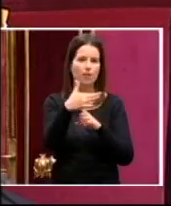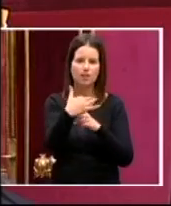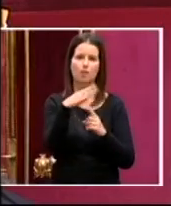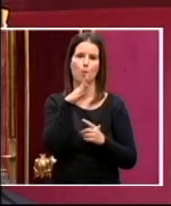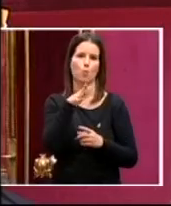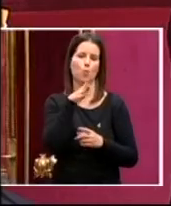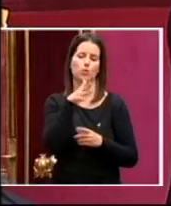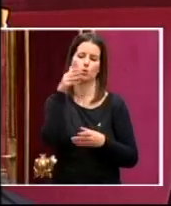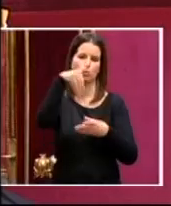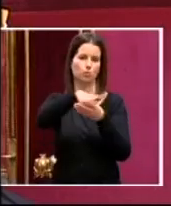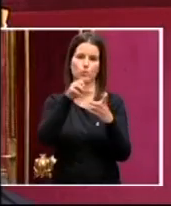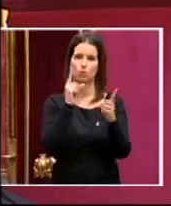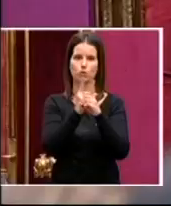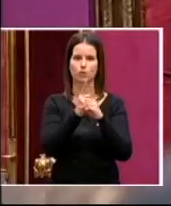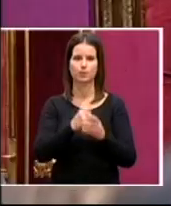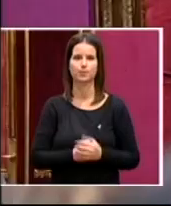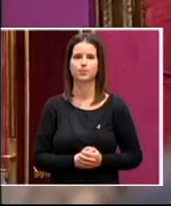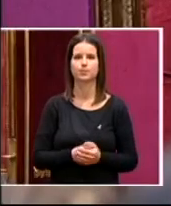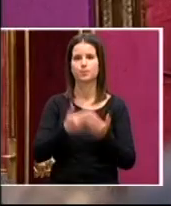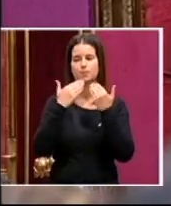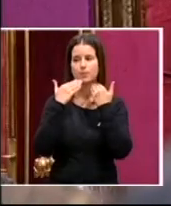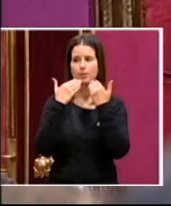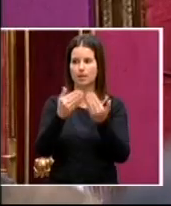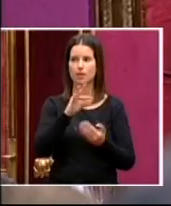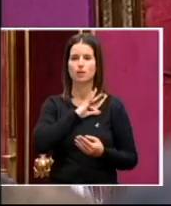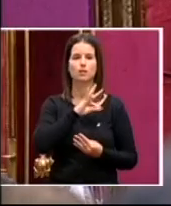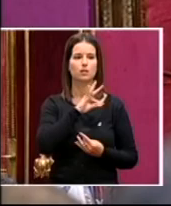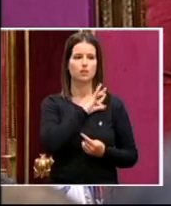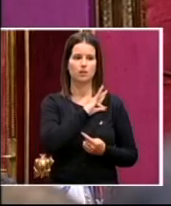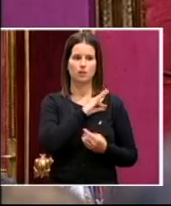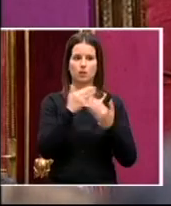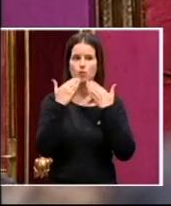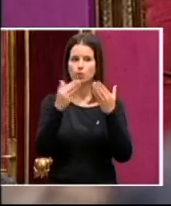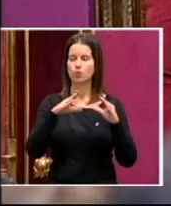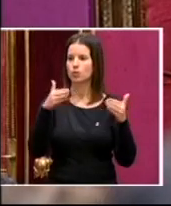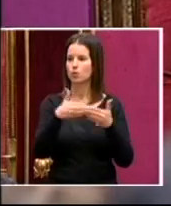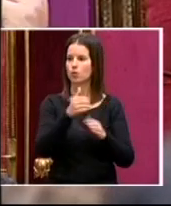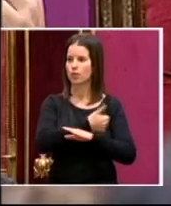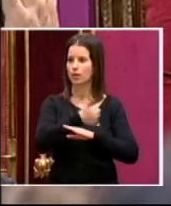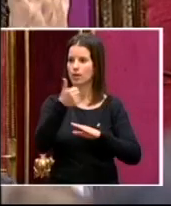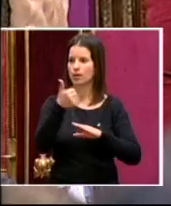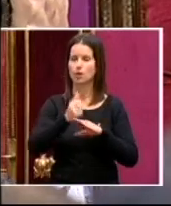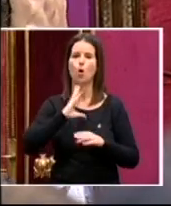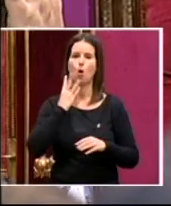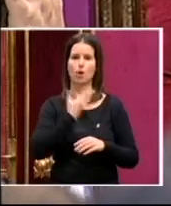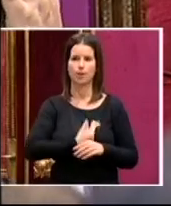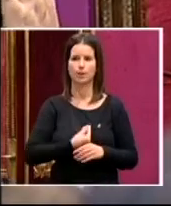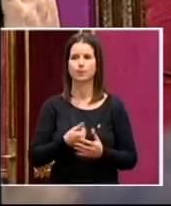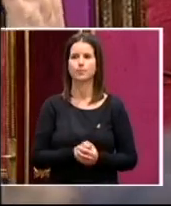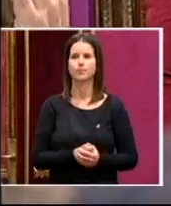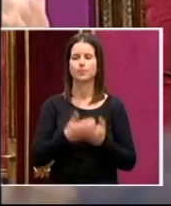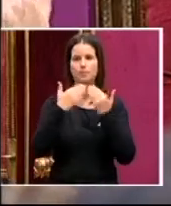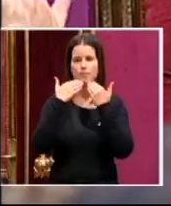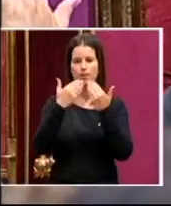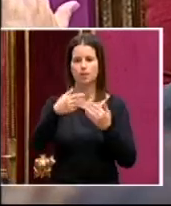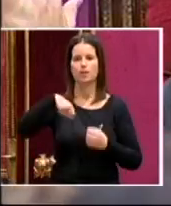a votar en contra. Gracias, señora Rivas. Por parte del Grupo Municipal de Ciudadanos, señor Olivares, tiene la palabra. Gracias, señor